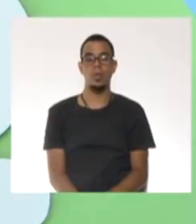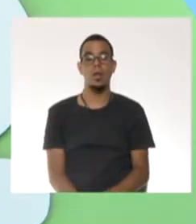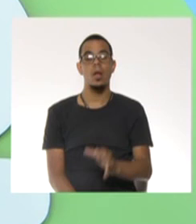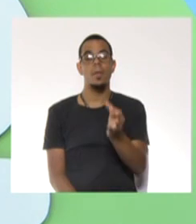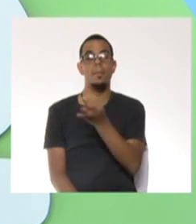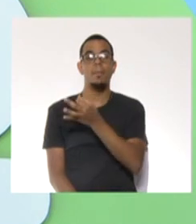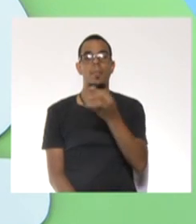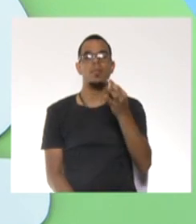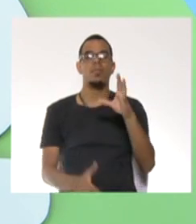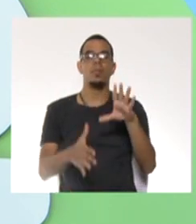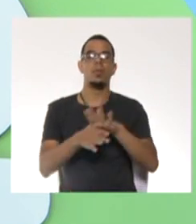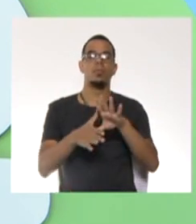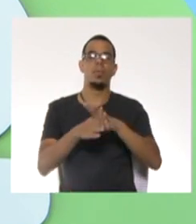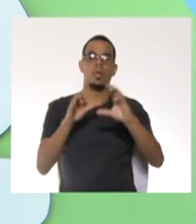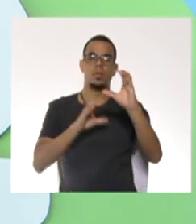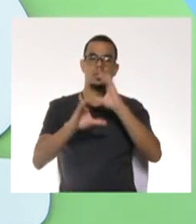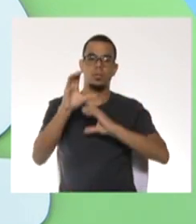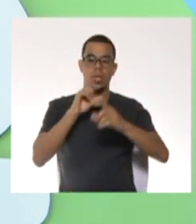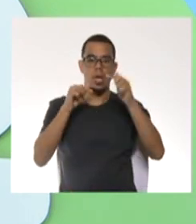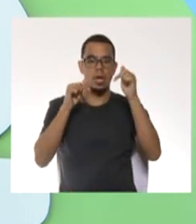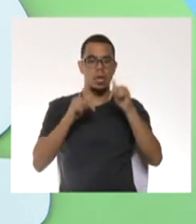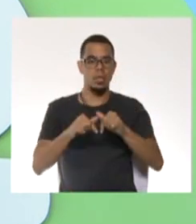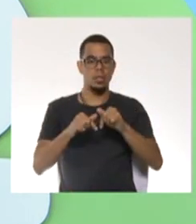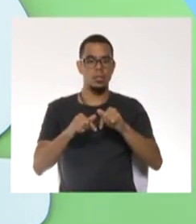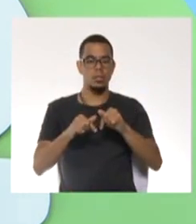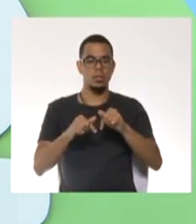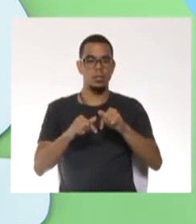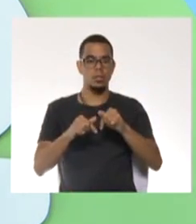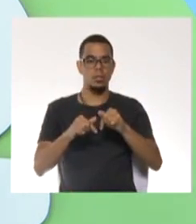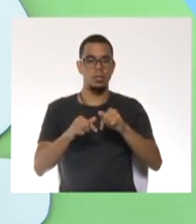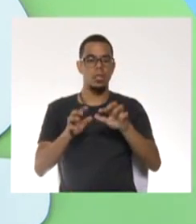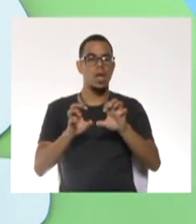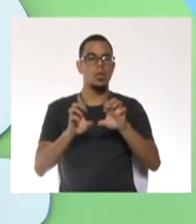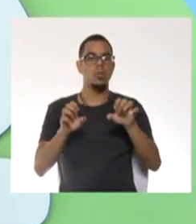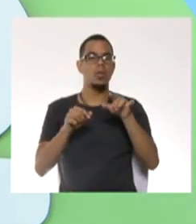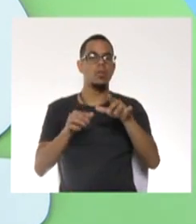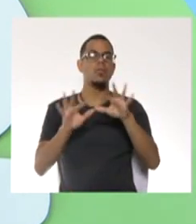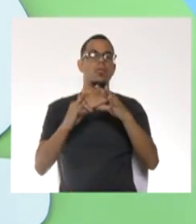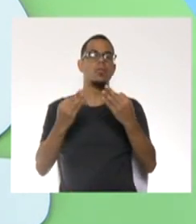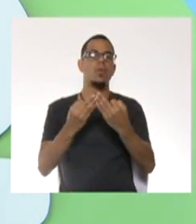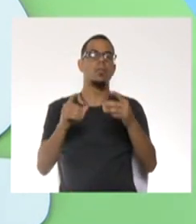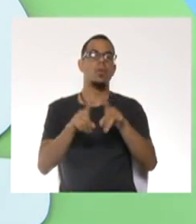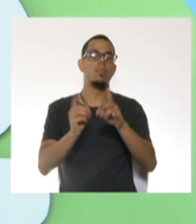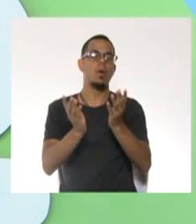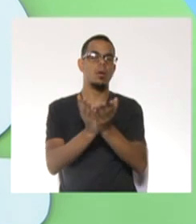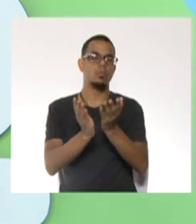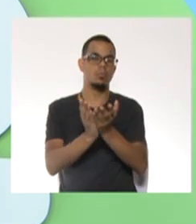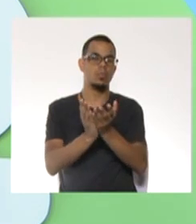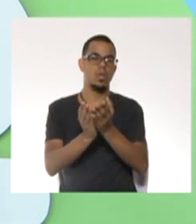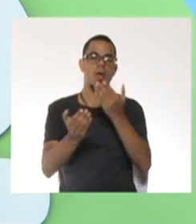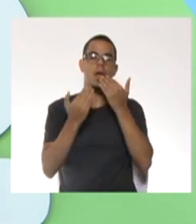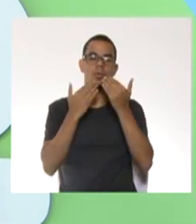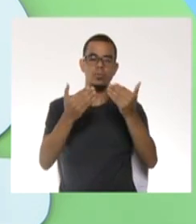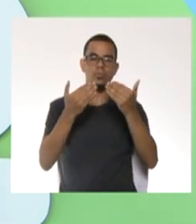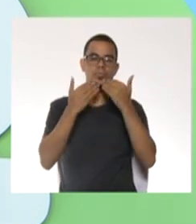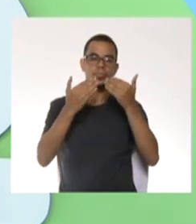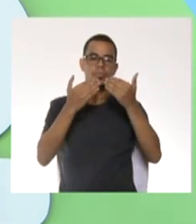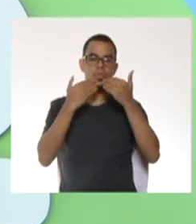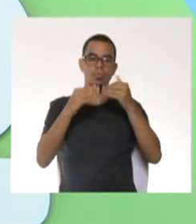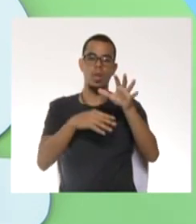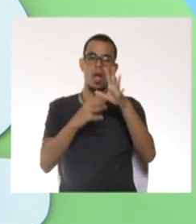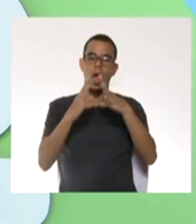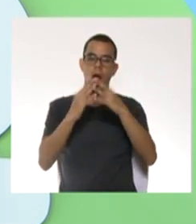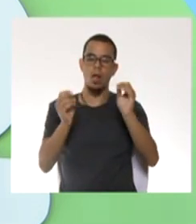Excelente este martes de ciencia acá en tu espacio pedagógico y educativo, Cada Familia, una Escuela. Muchísimas gracias a